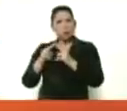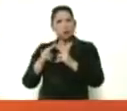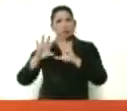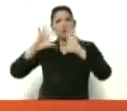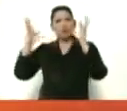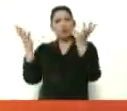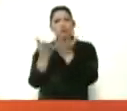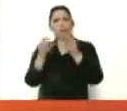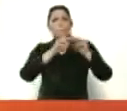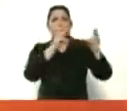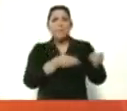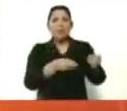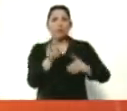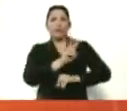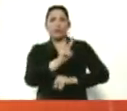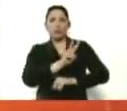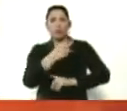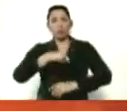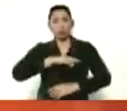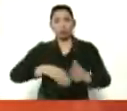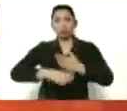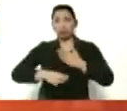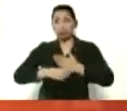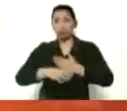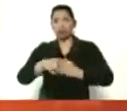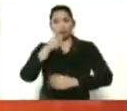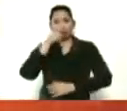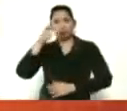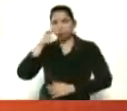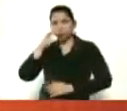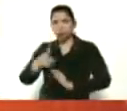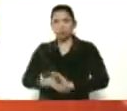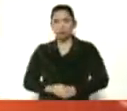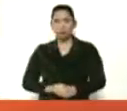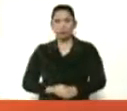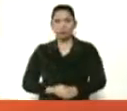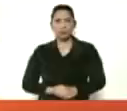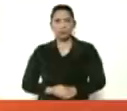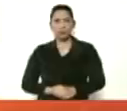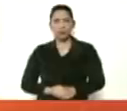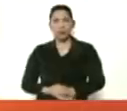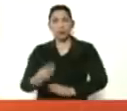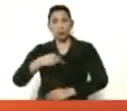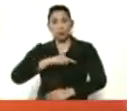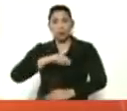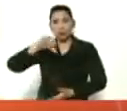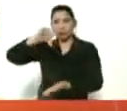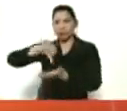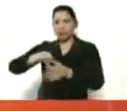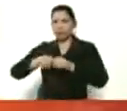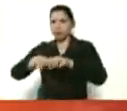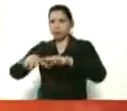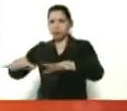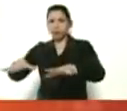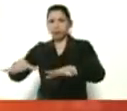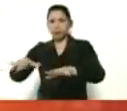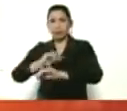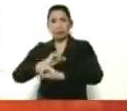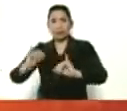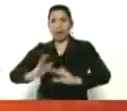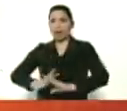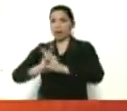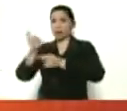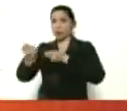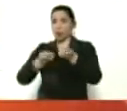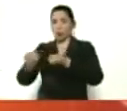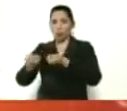Venezuela. Llevamos bien el seguimiento, los focos que hemos tenido, que tenemos por ahí, ya casi